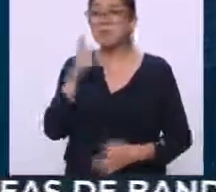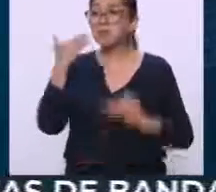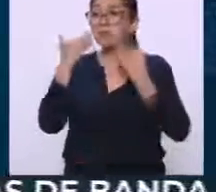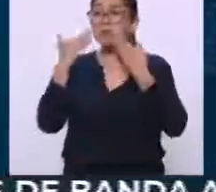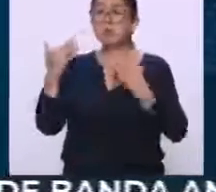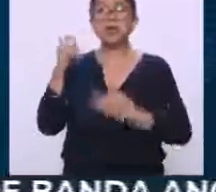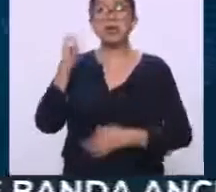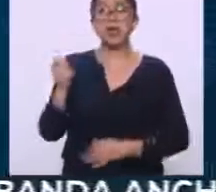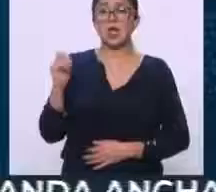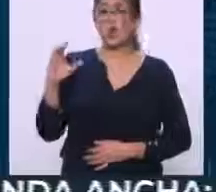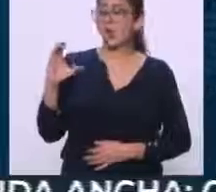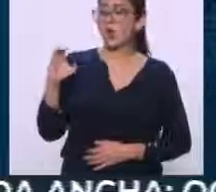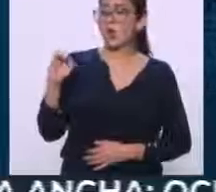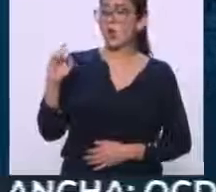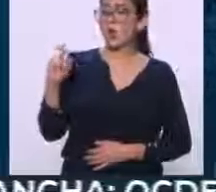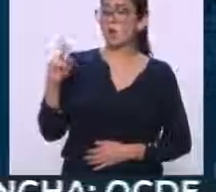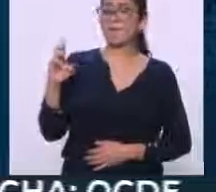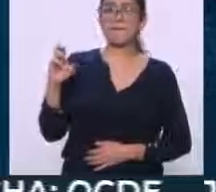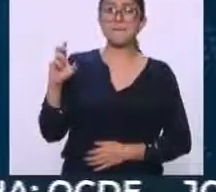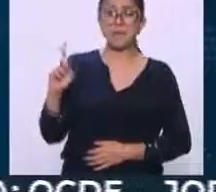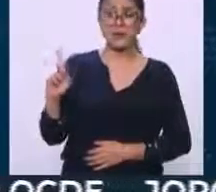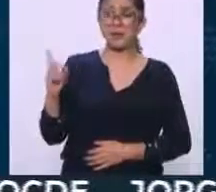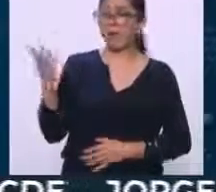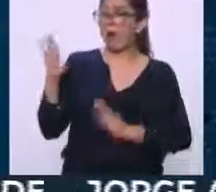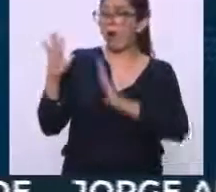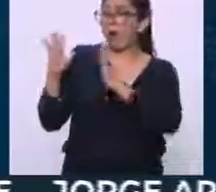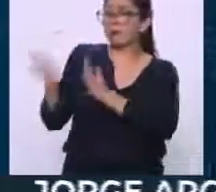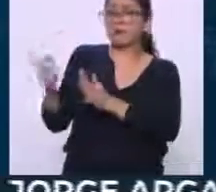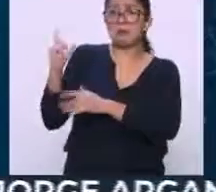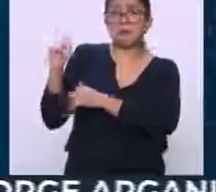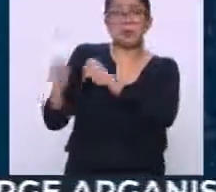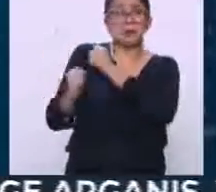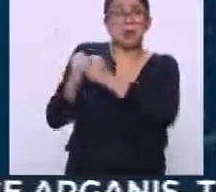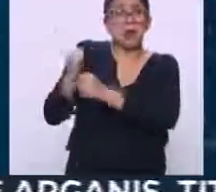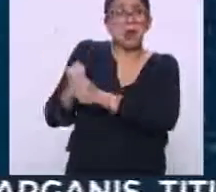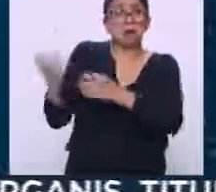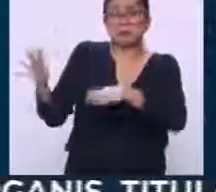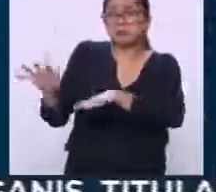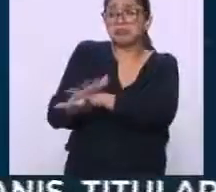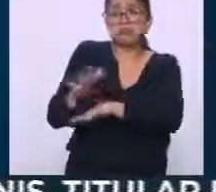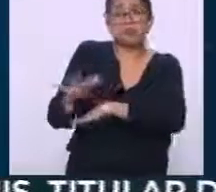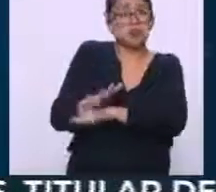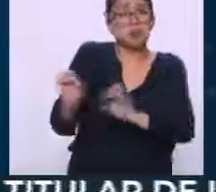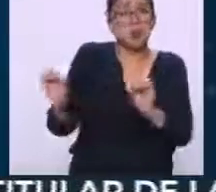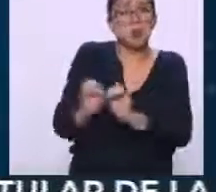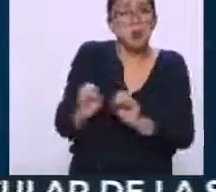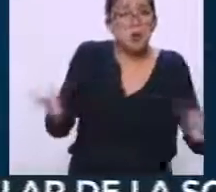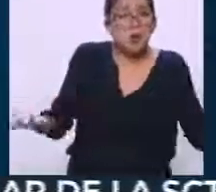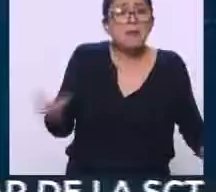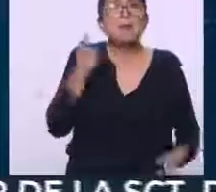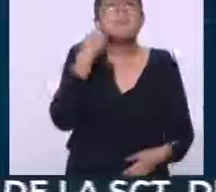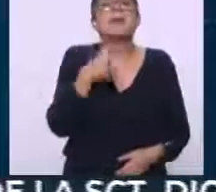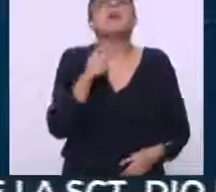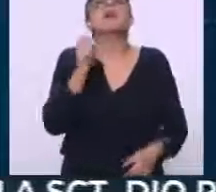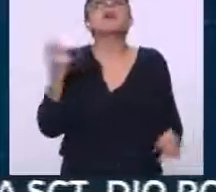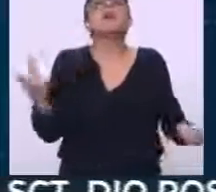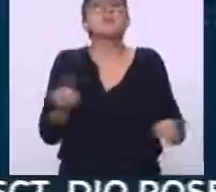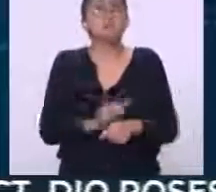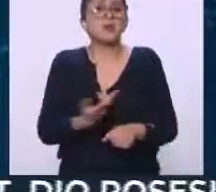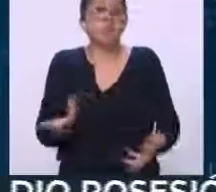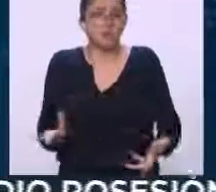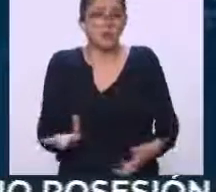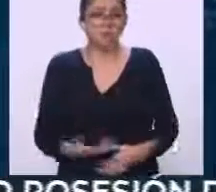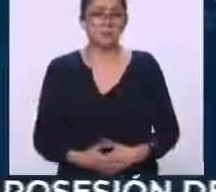es fundamental también la labor que hizo en su momento, pero ¿qué ha pasado con el avance y con el mismo progresismo? Claro, y ahí un poco